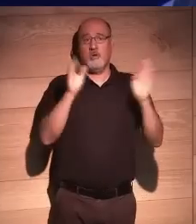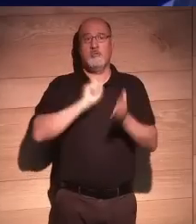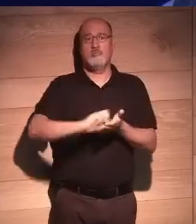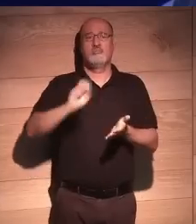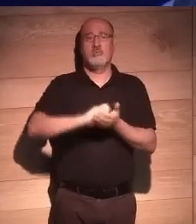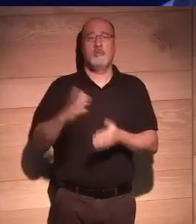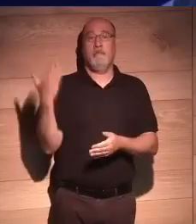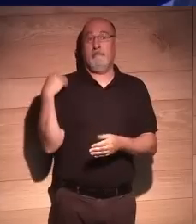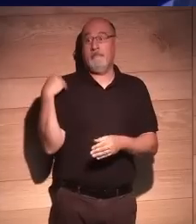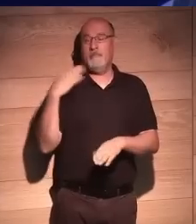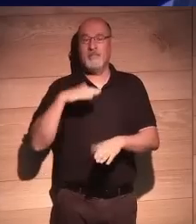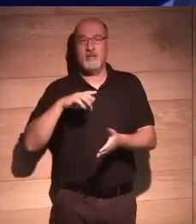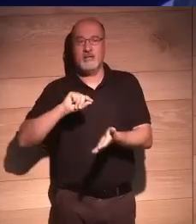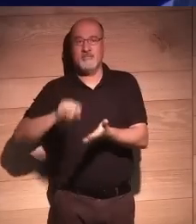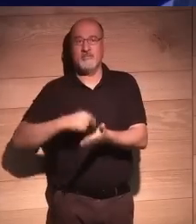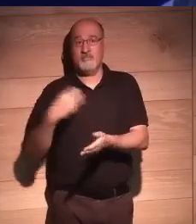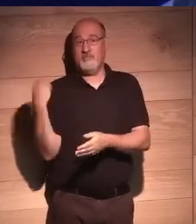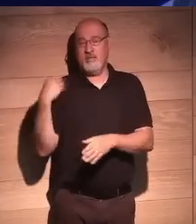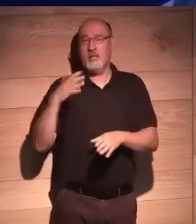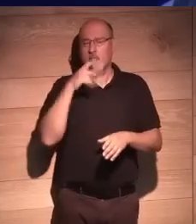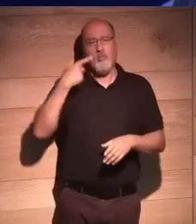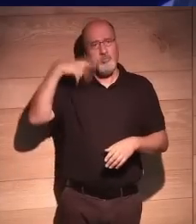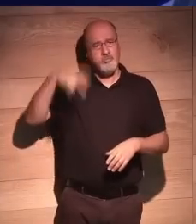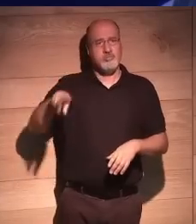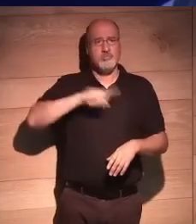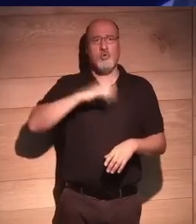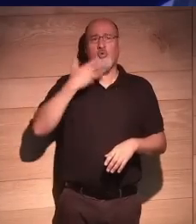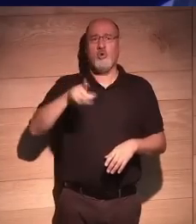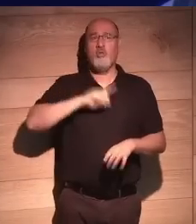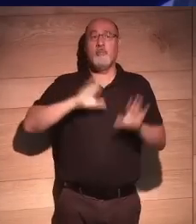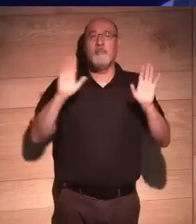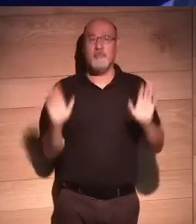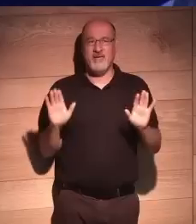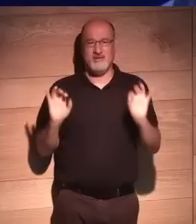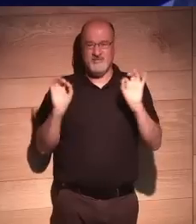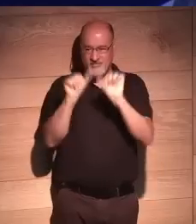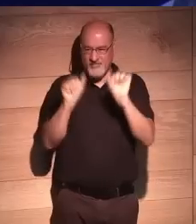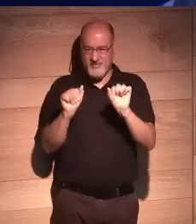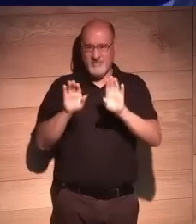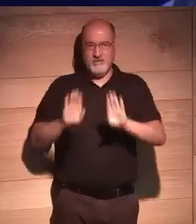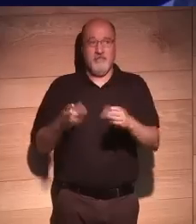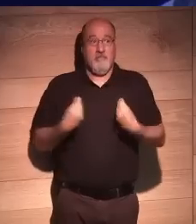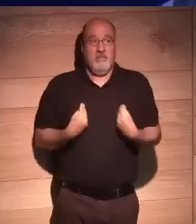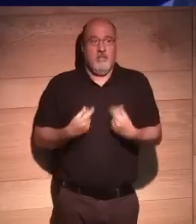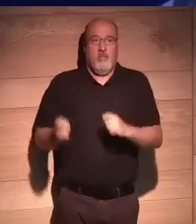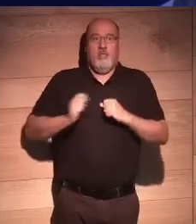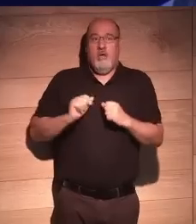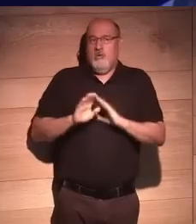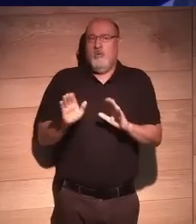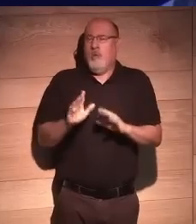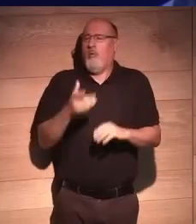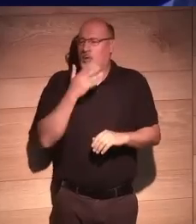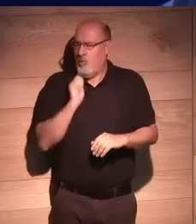me paraban por la calle, pero siguen reconociéndome también. Pero no es lo que alimenta mi vida, aunque es